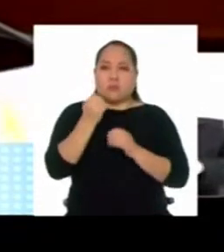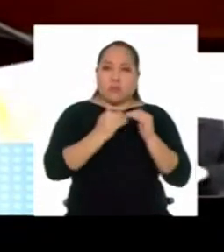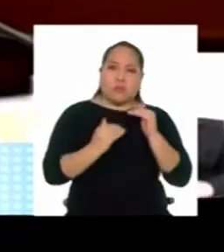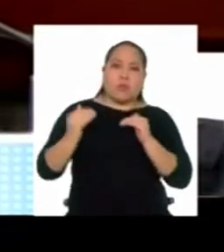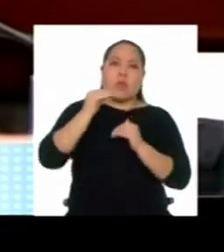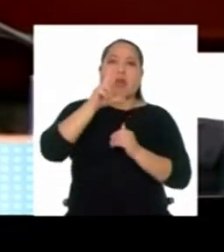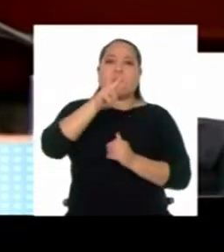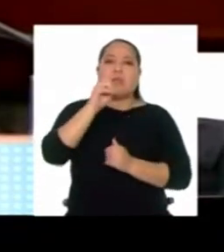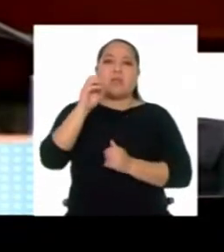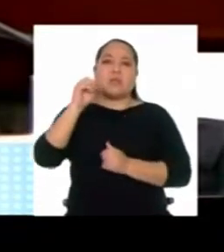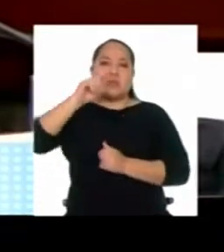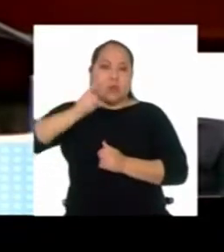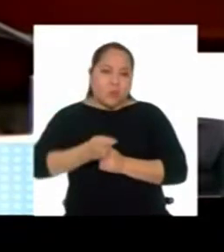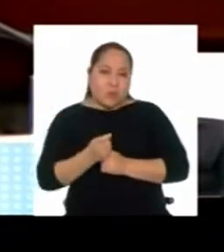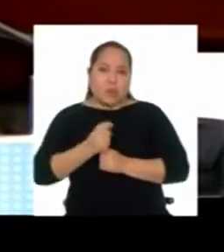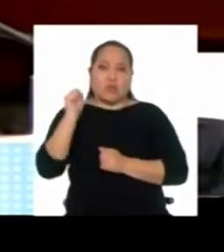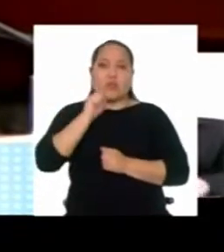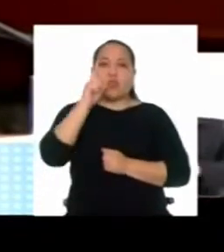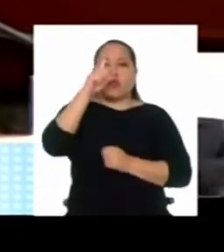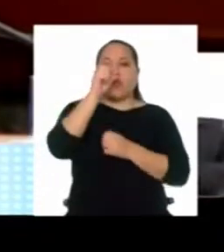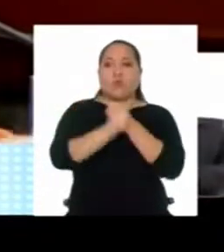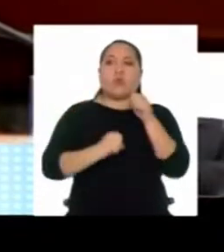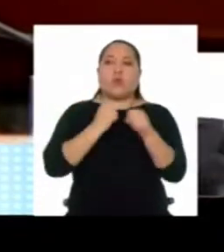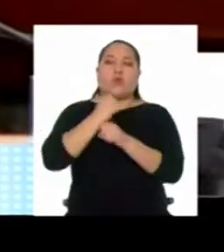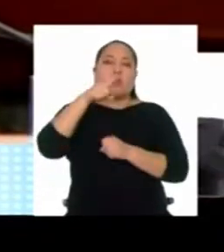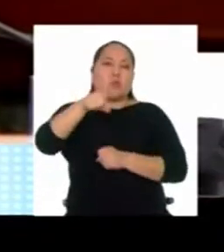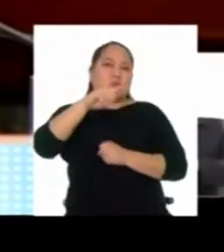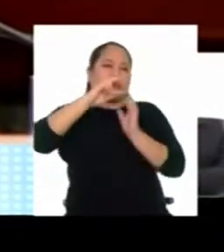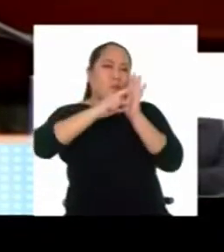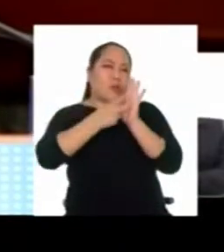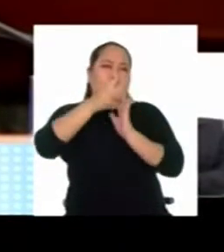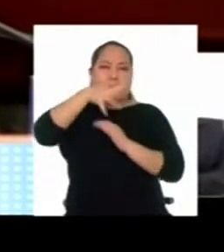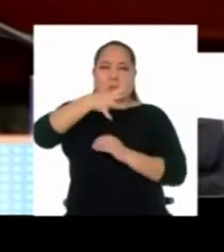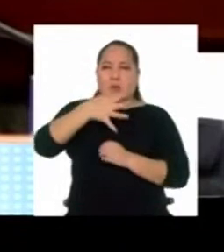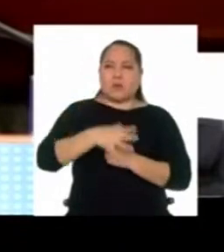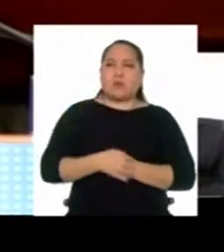los 300.000 soles al año, que eso significa que más o menos